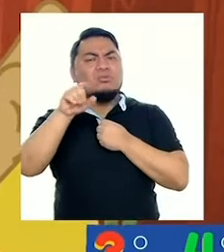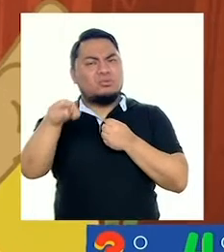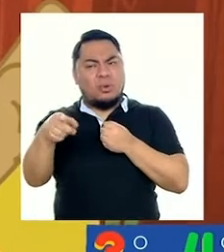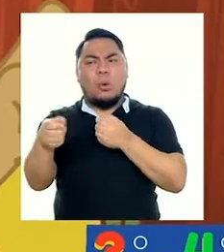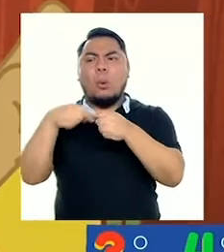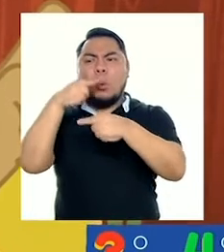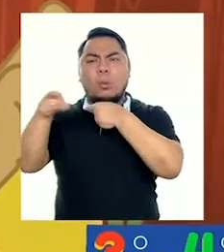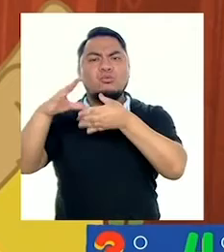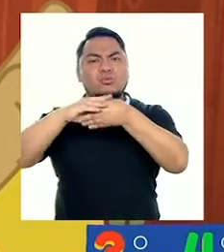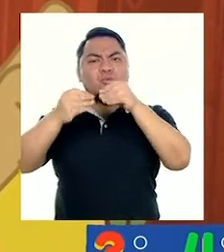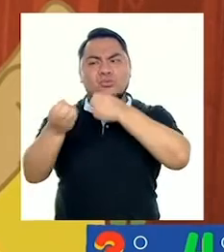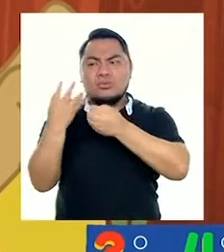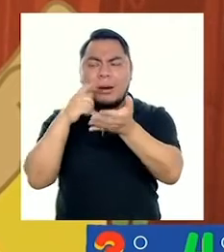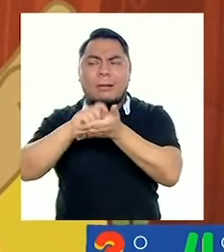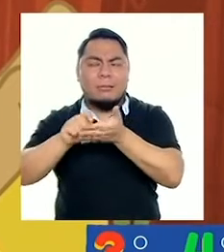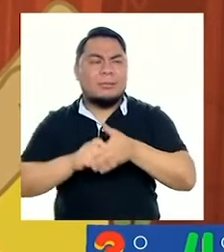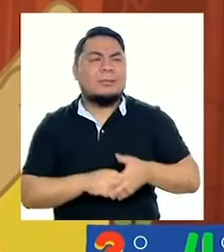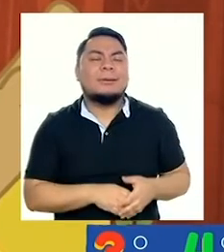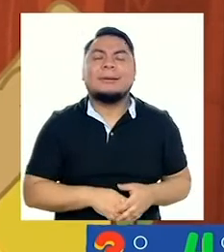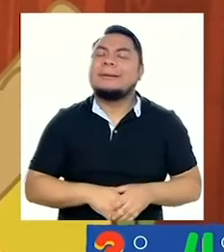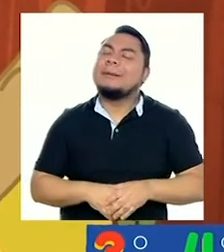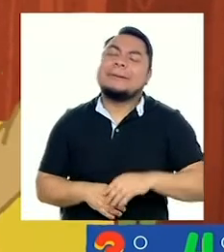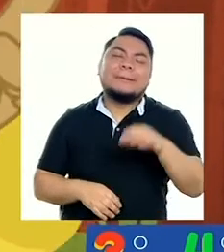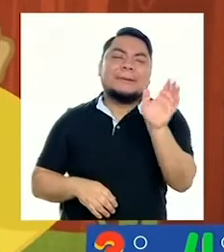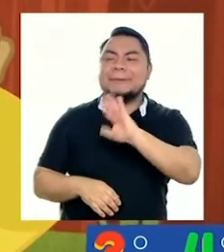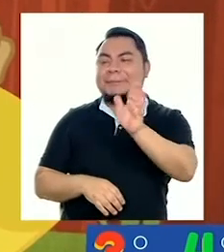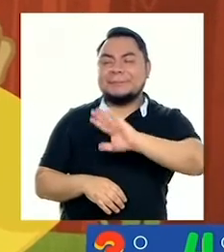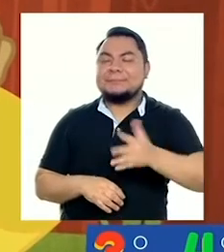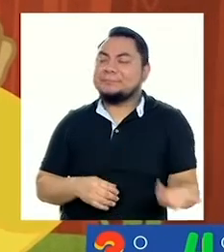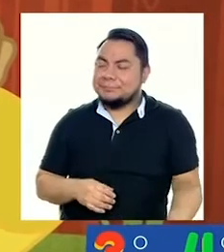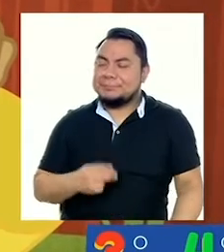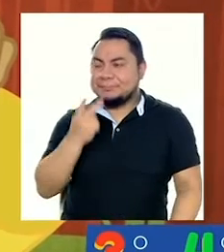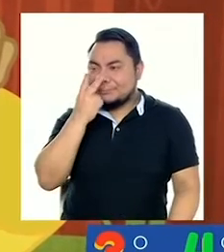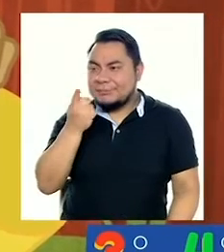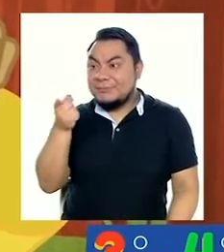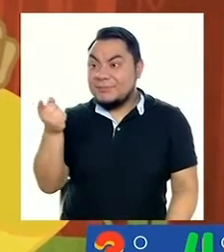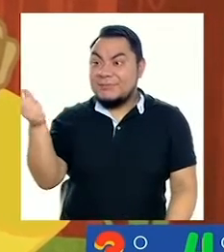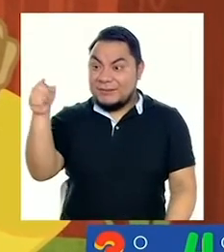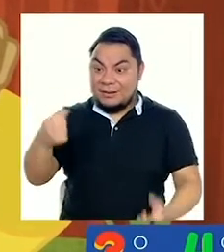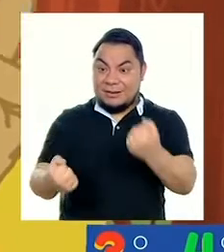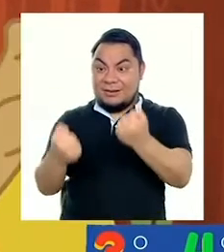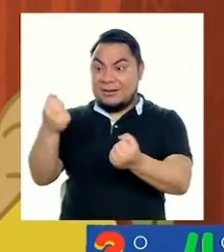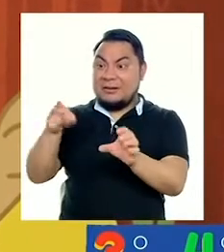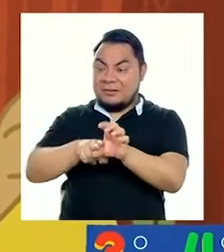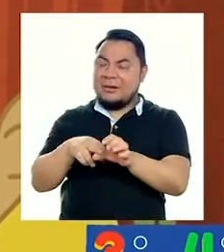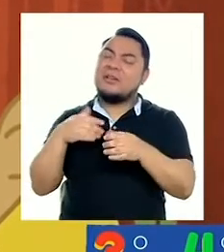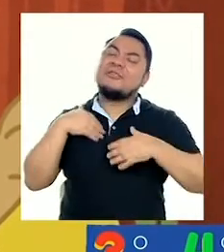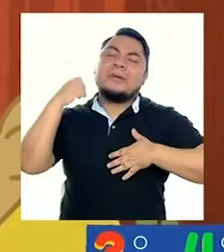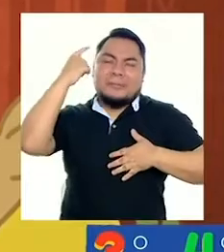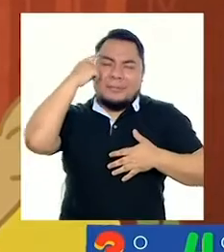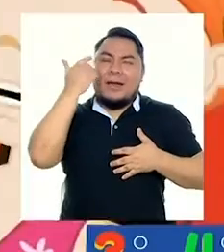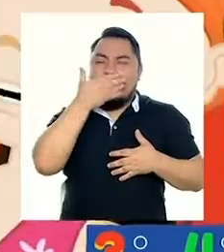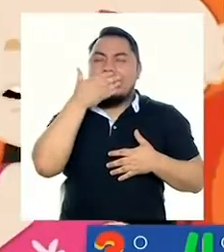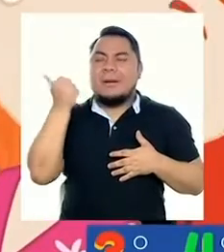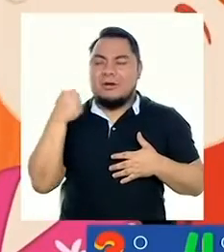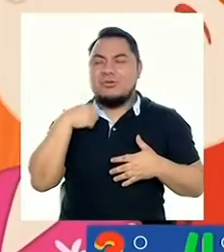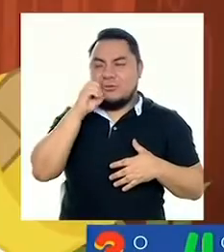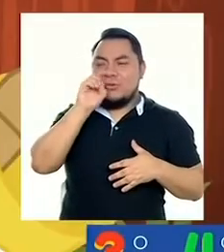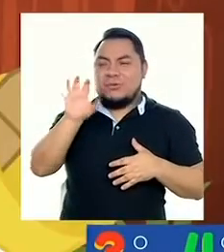biografías. Ay, Nico, veo que no te puedo convencer. Así que, como vinieron en auto, les propongo algo